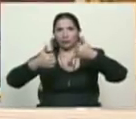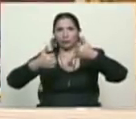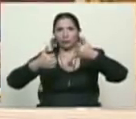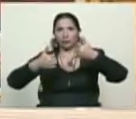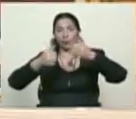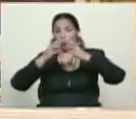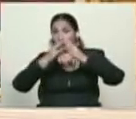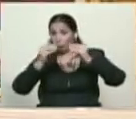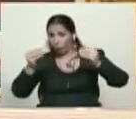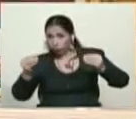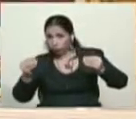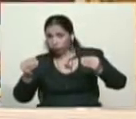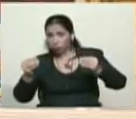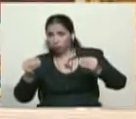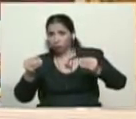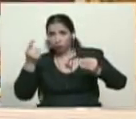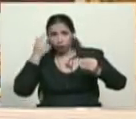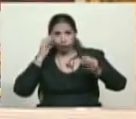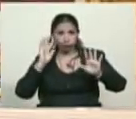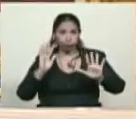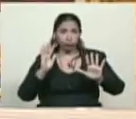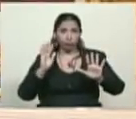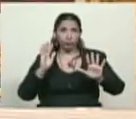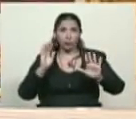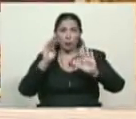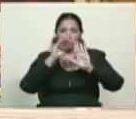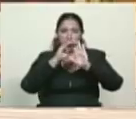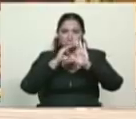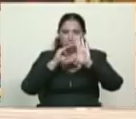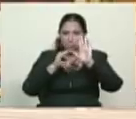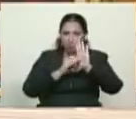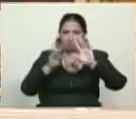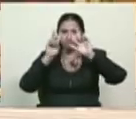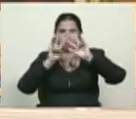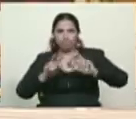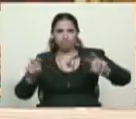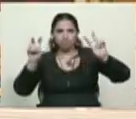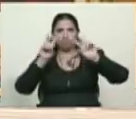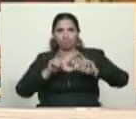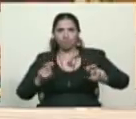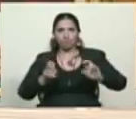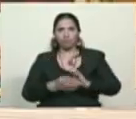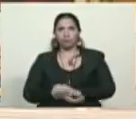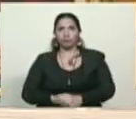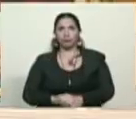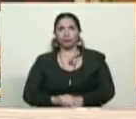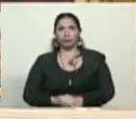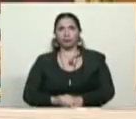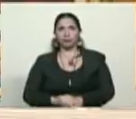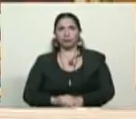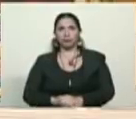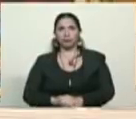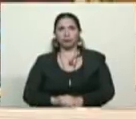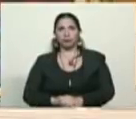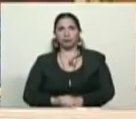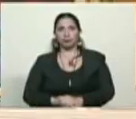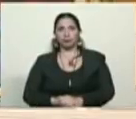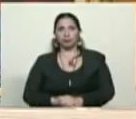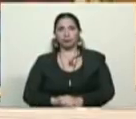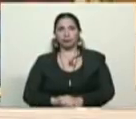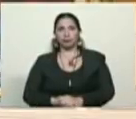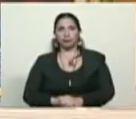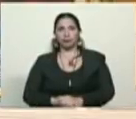Todo esto fue debidamente registrado, fue debidamente